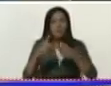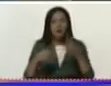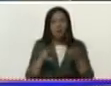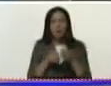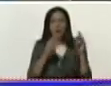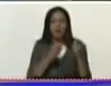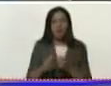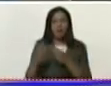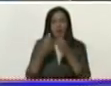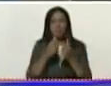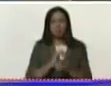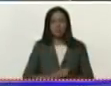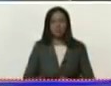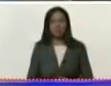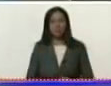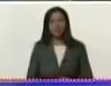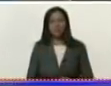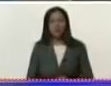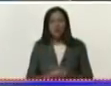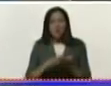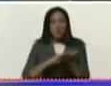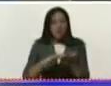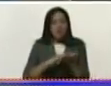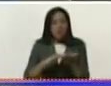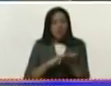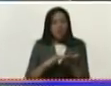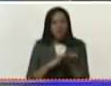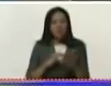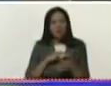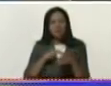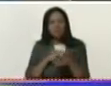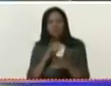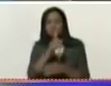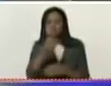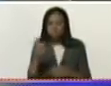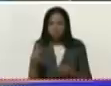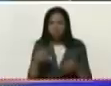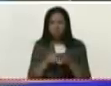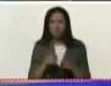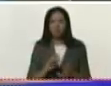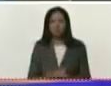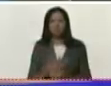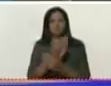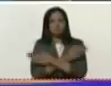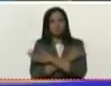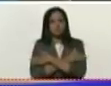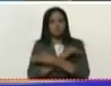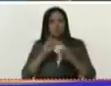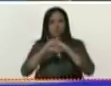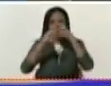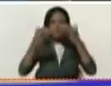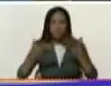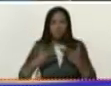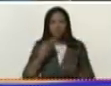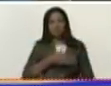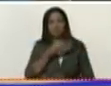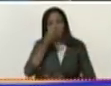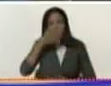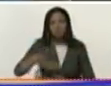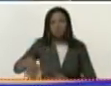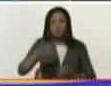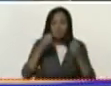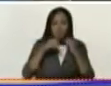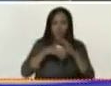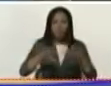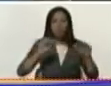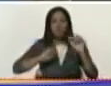económico, de consolidación de las misiones y grandes misiones en la felicidad social del pueblo, de la expansión